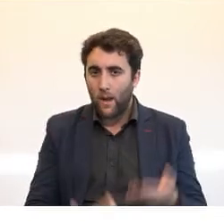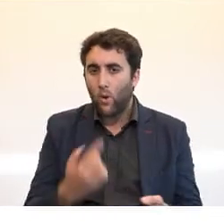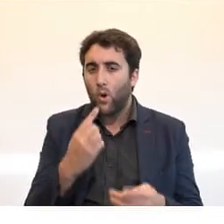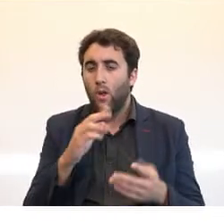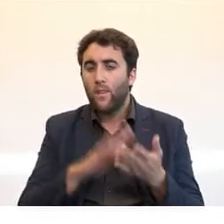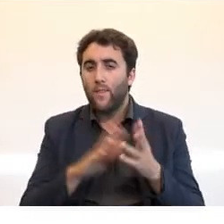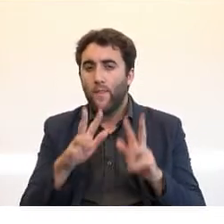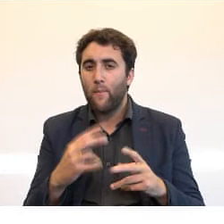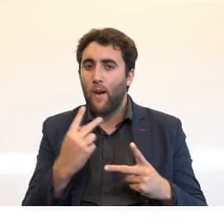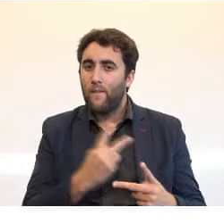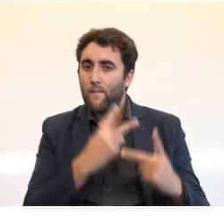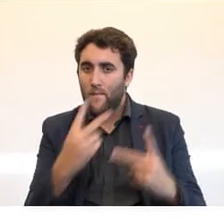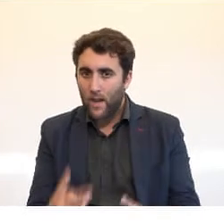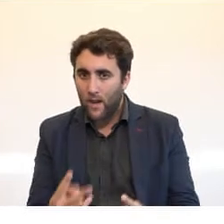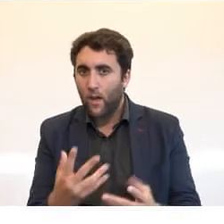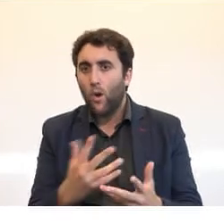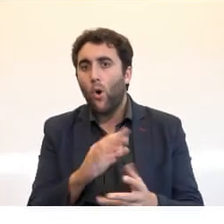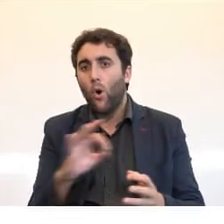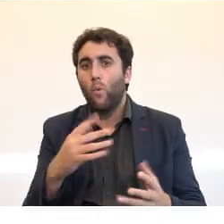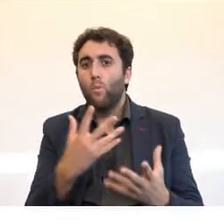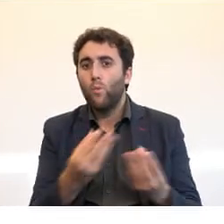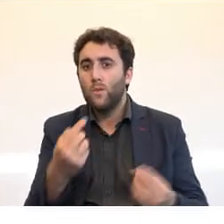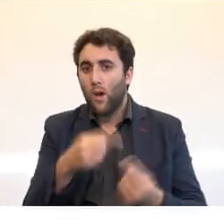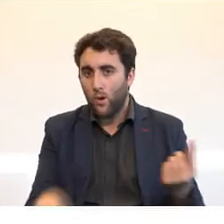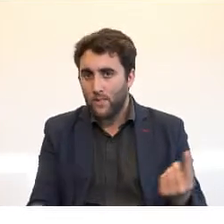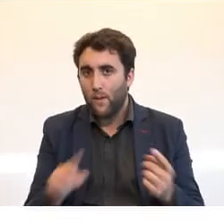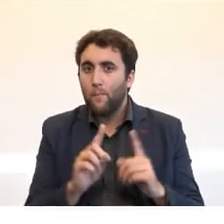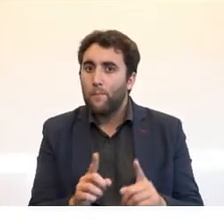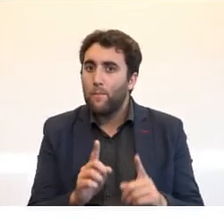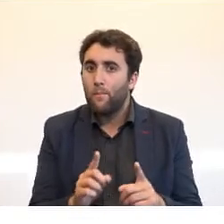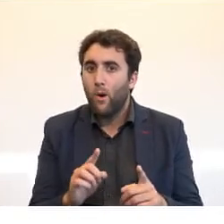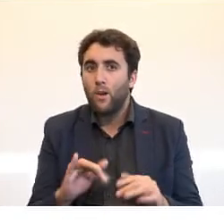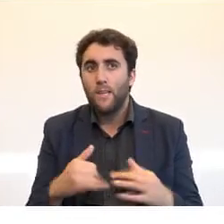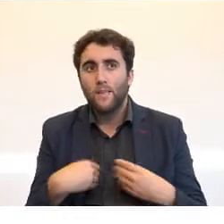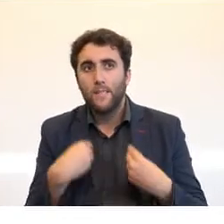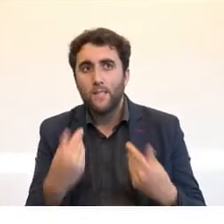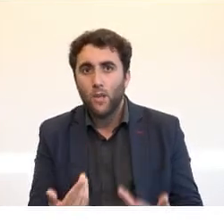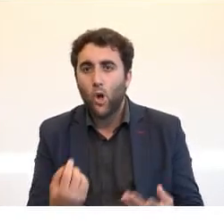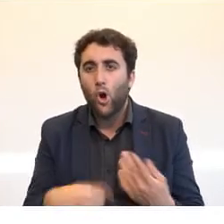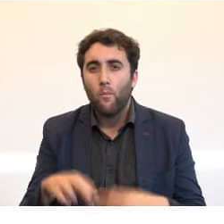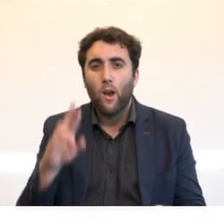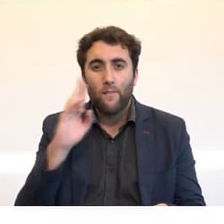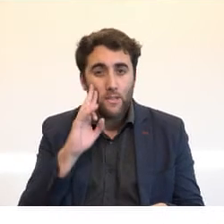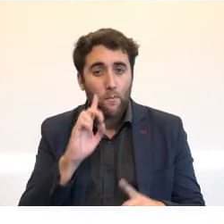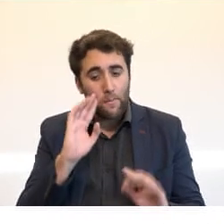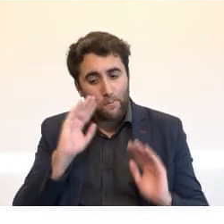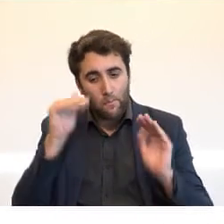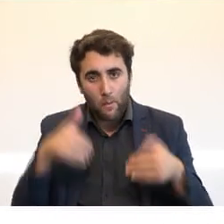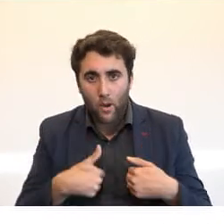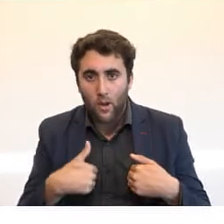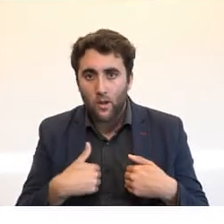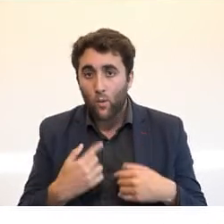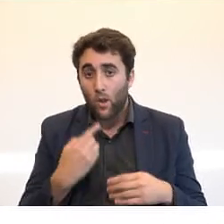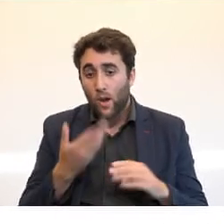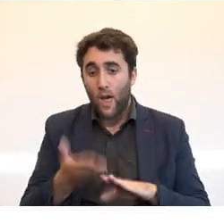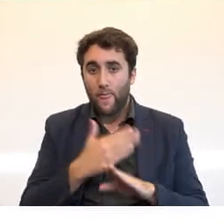con viajes, pero tienen que ver también con muchas otras cosas y donde hay invitaciones de nuevo a la reflexión y a la autocrítica. Cuando preparaba